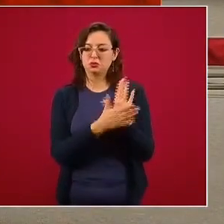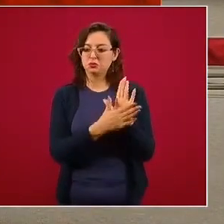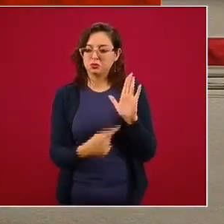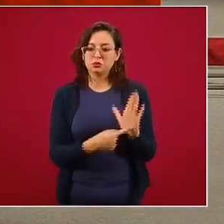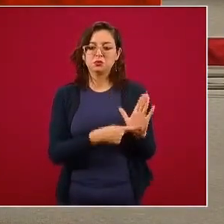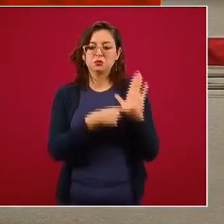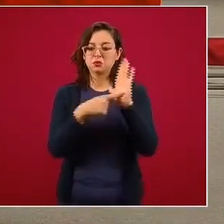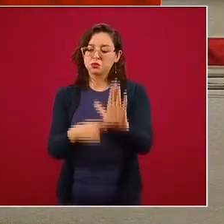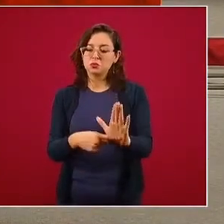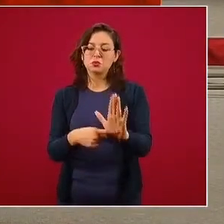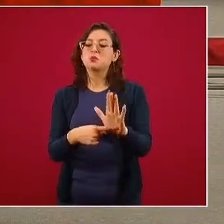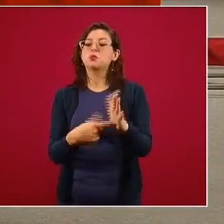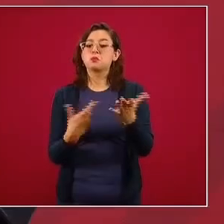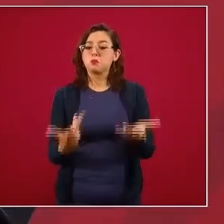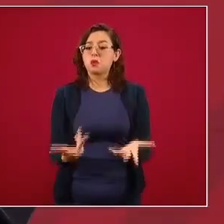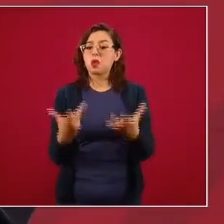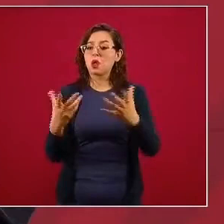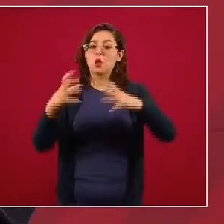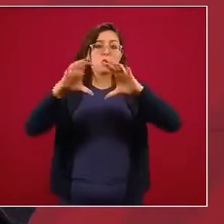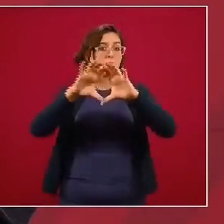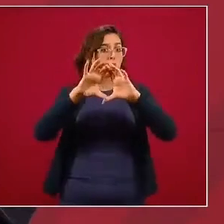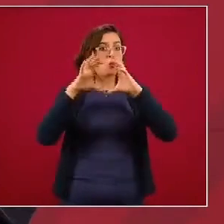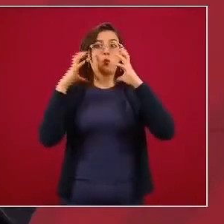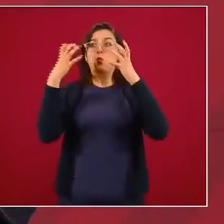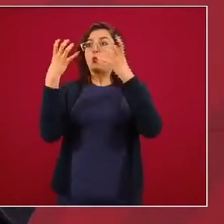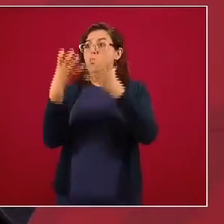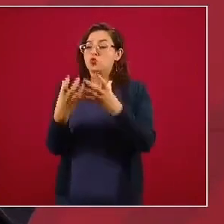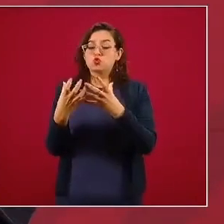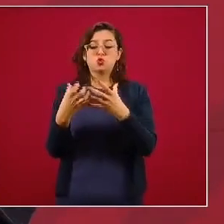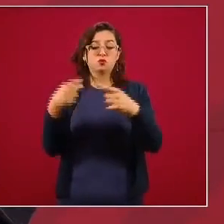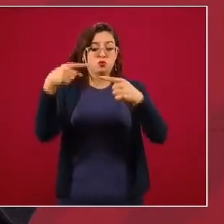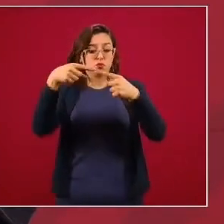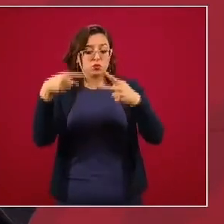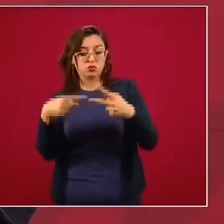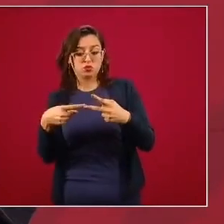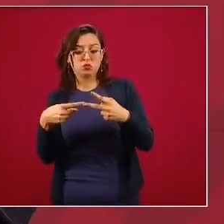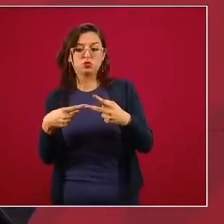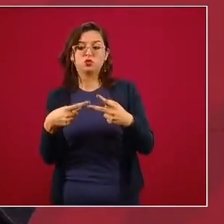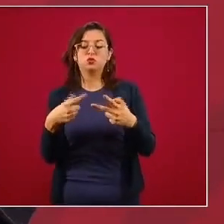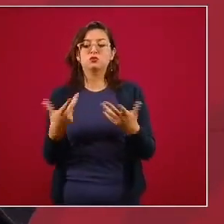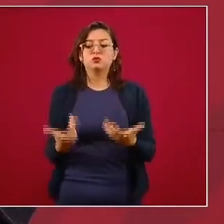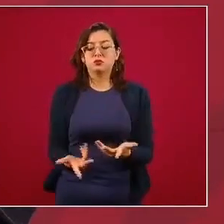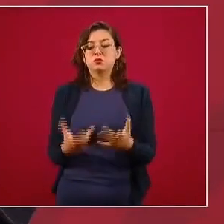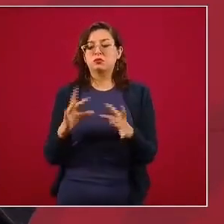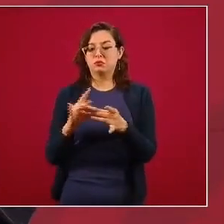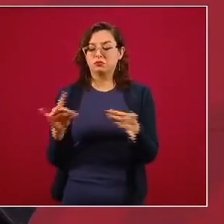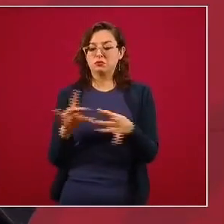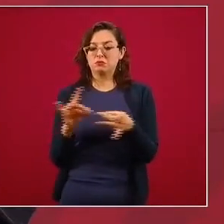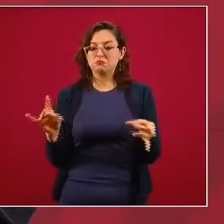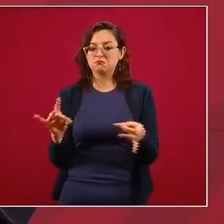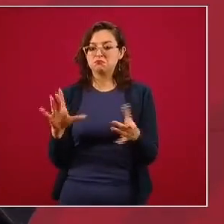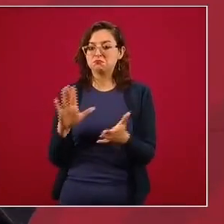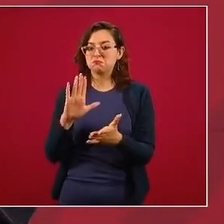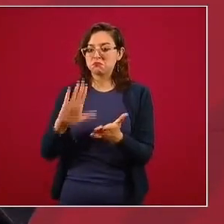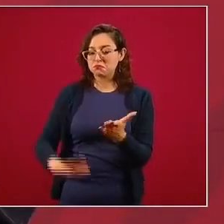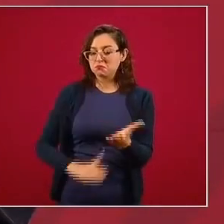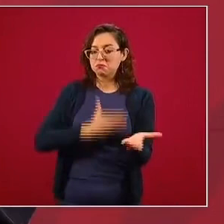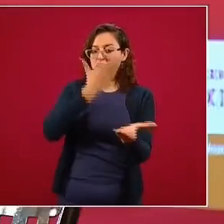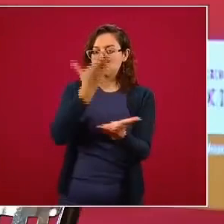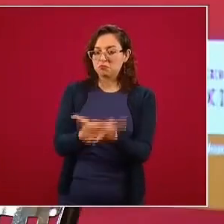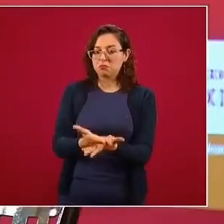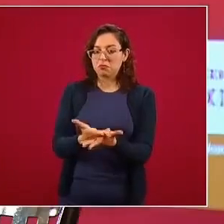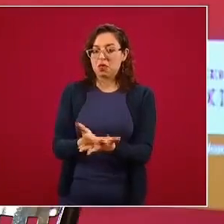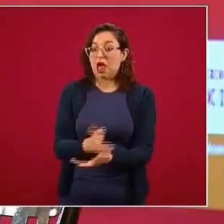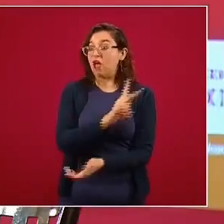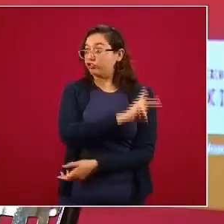no existe en otras partes del mundo tampoco, por lo menos en estas dos, y ahorita les platico la de hoy, un planteamiento de hacer